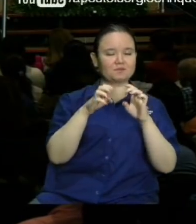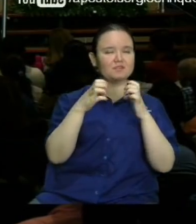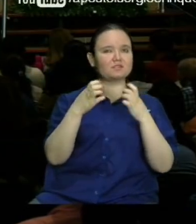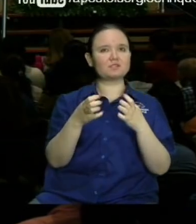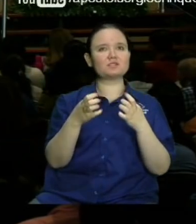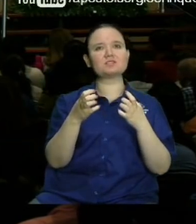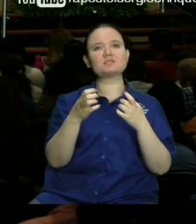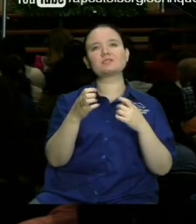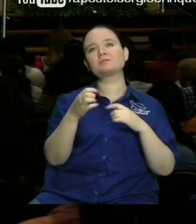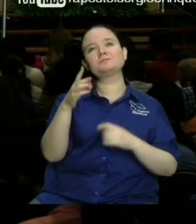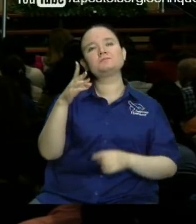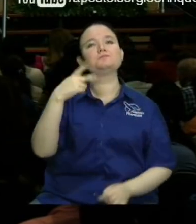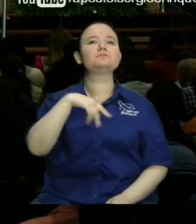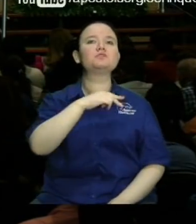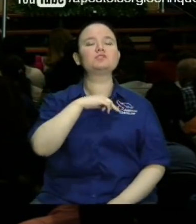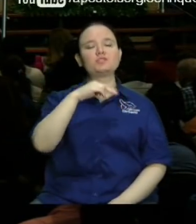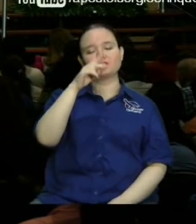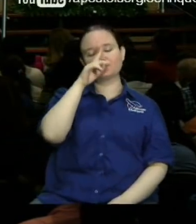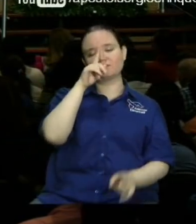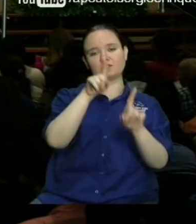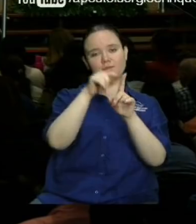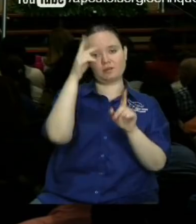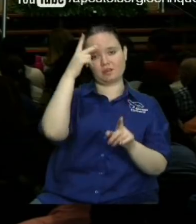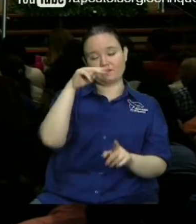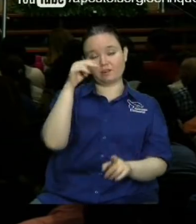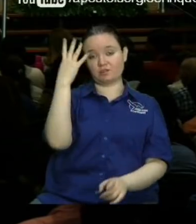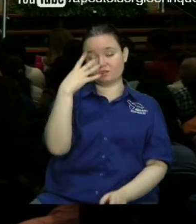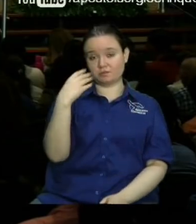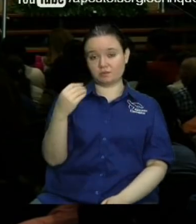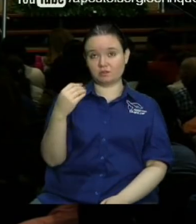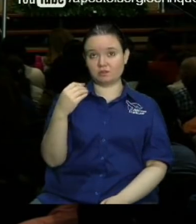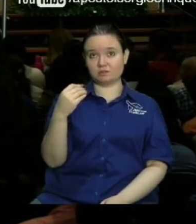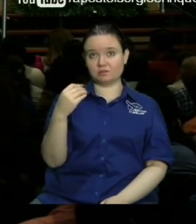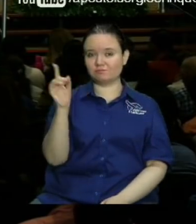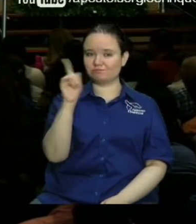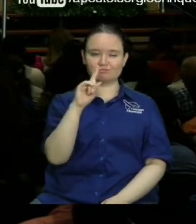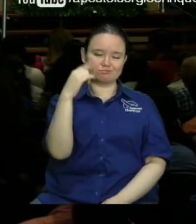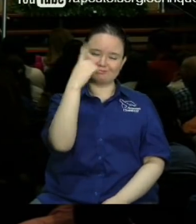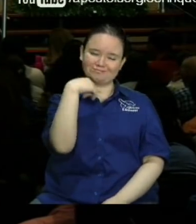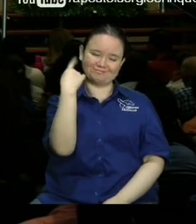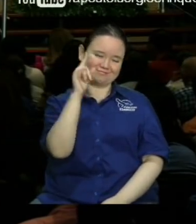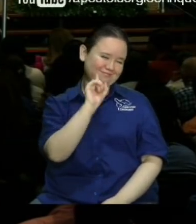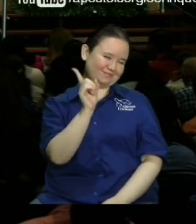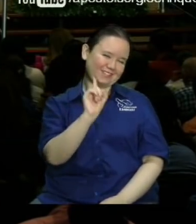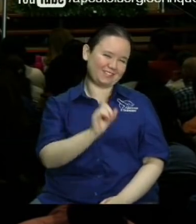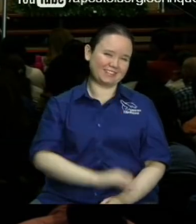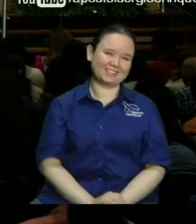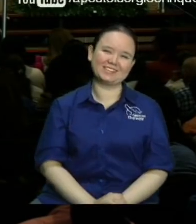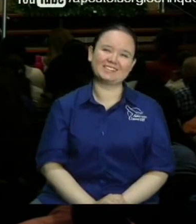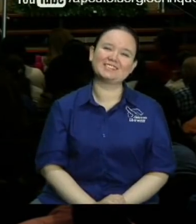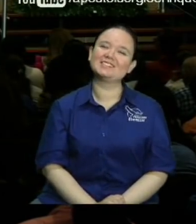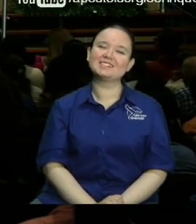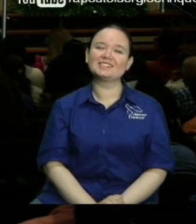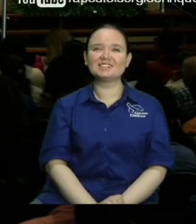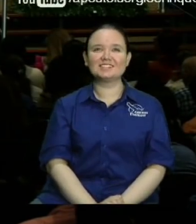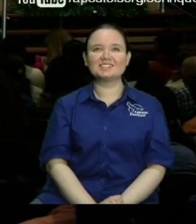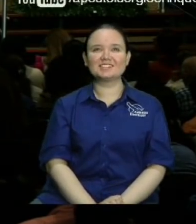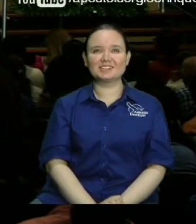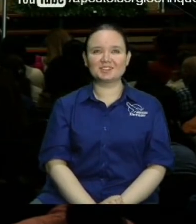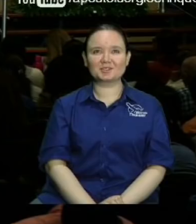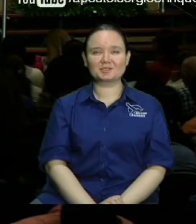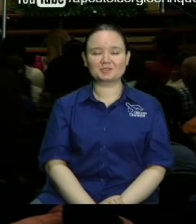pues nosotros también somos hebreos espirituales. No se nos nota mucho en lo fisiquín, pero